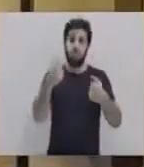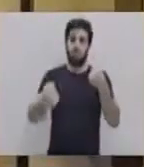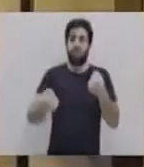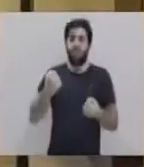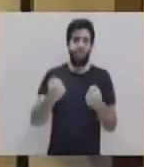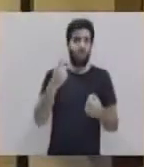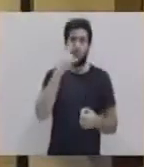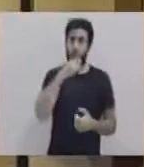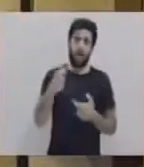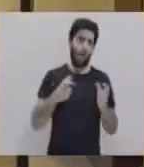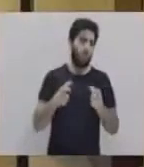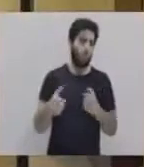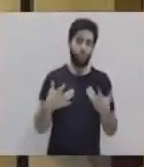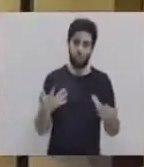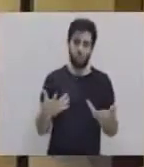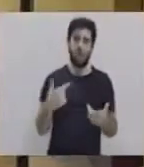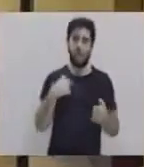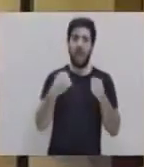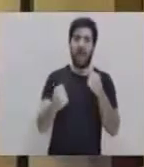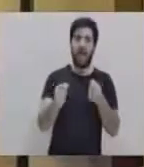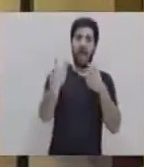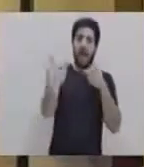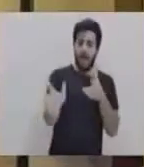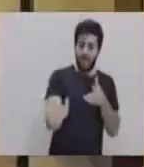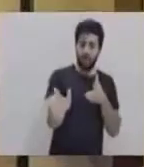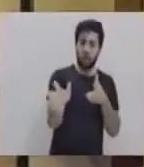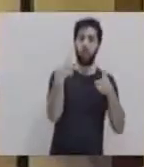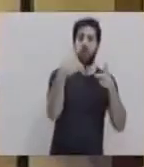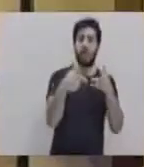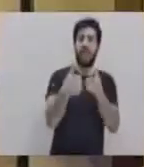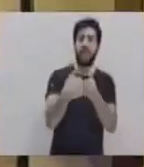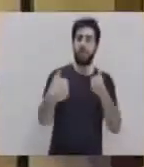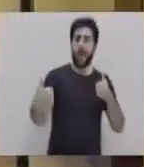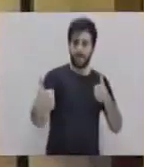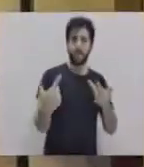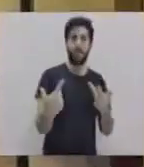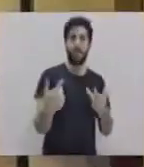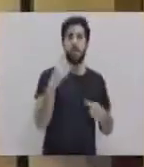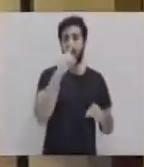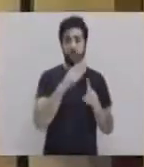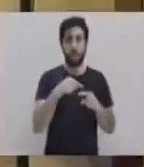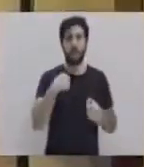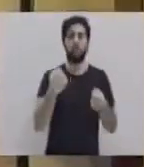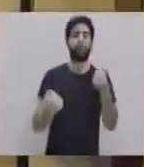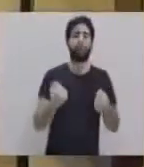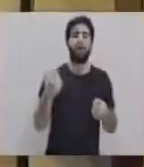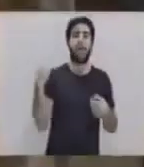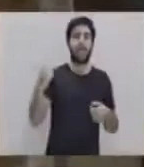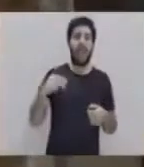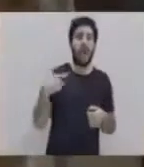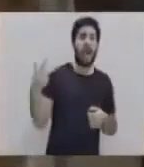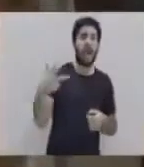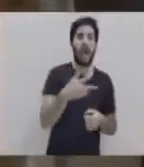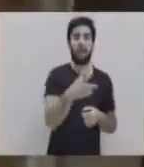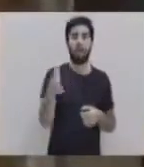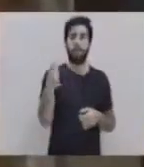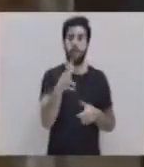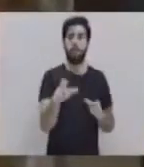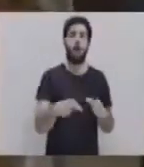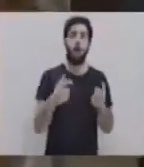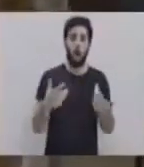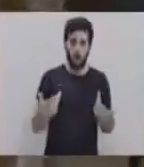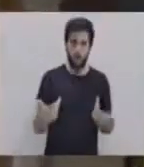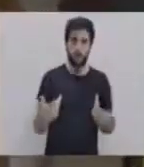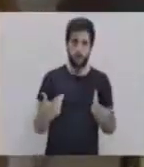mencionaba, por ejemplo, la distancia que debe existir entre carro y carro, la velocidad a la que uno debe ir, y si a eso le sumamos también, como